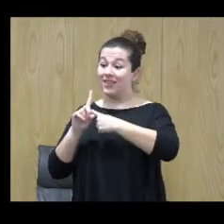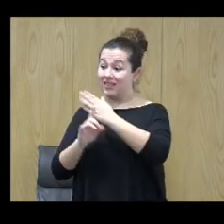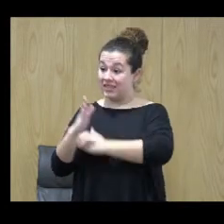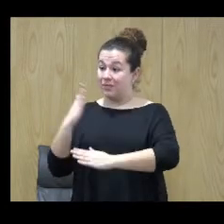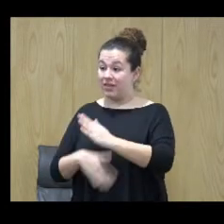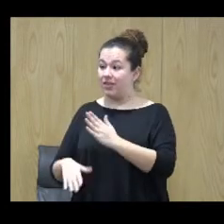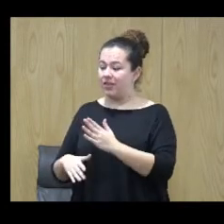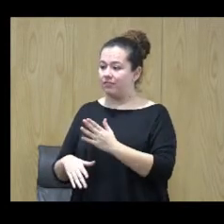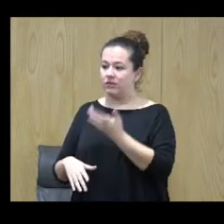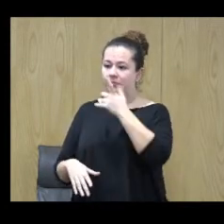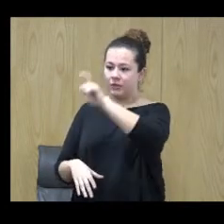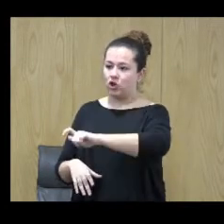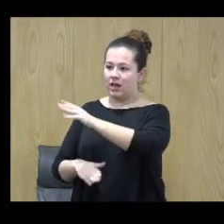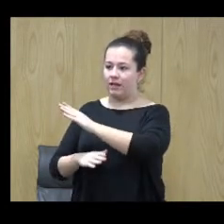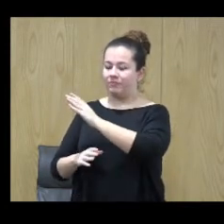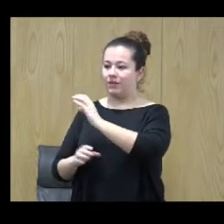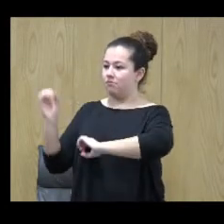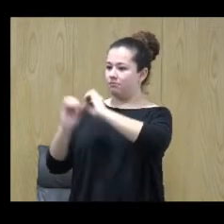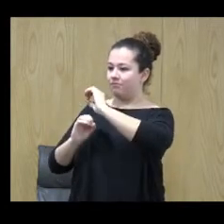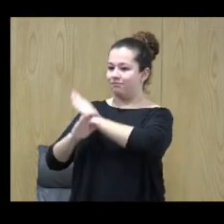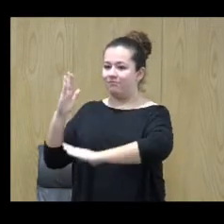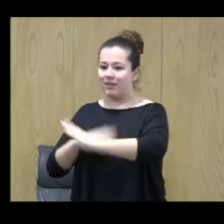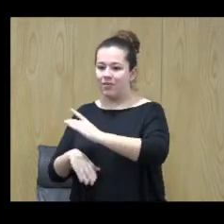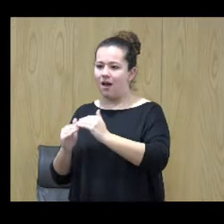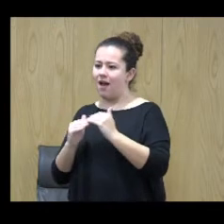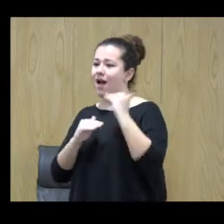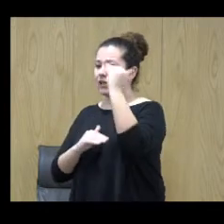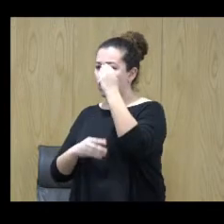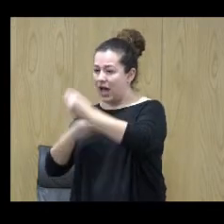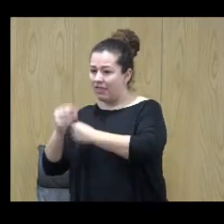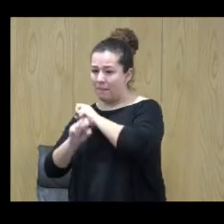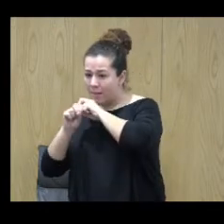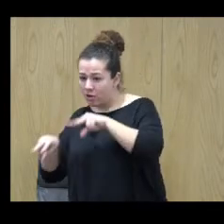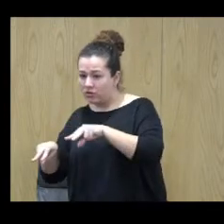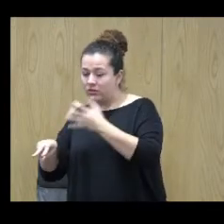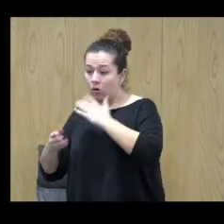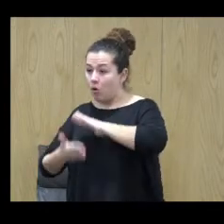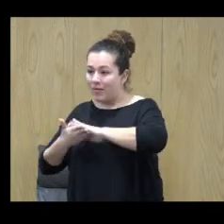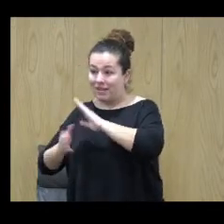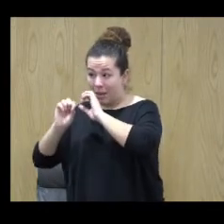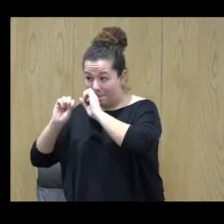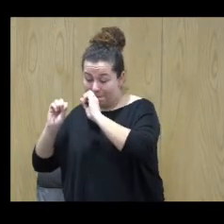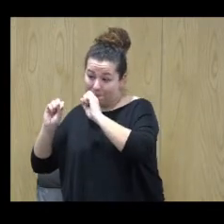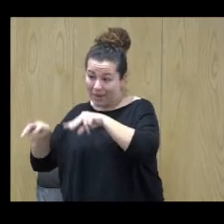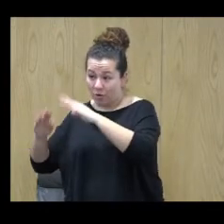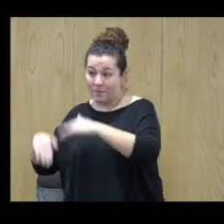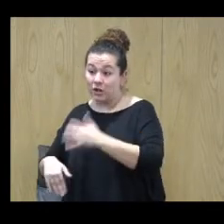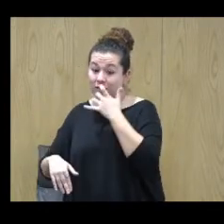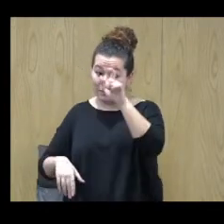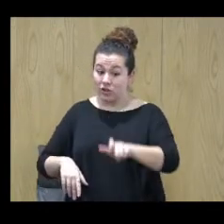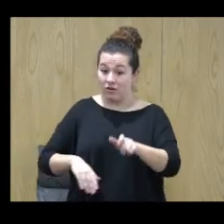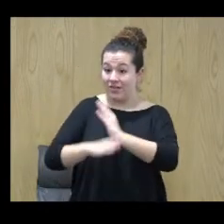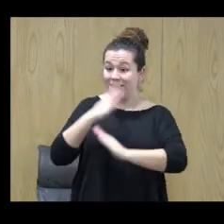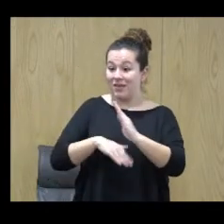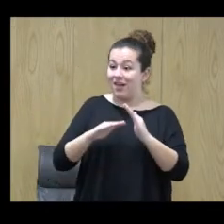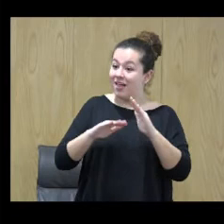Por ejemplo, aquellas personas que tienen un grado de discapacidad muy alto, lo van a hacer peor o menos competencia que aquellos que tienen un grado de discapacidad